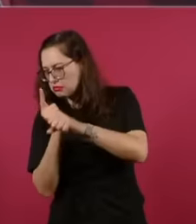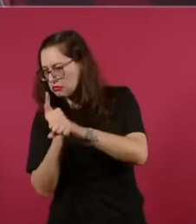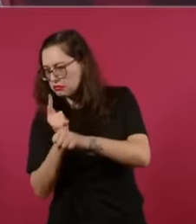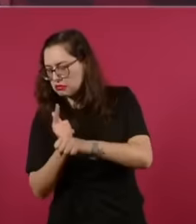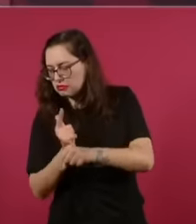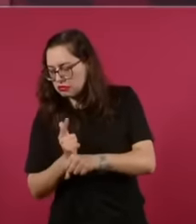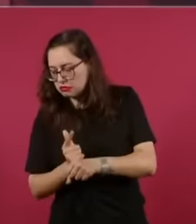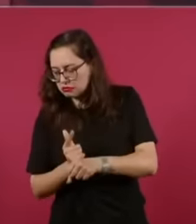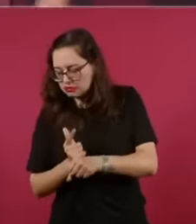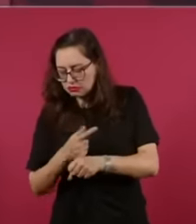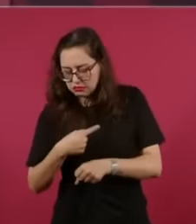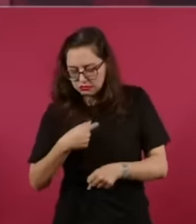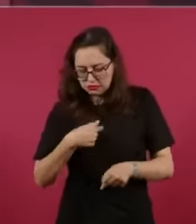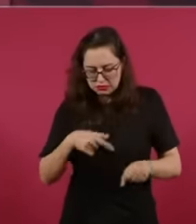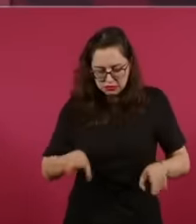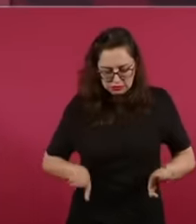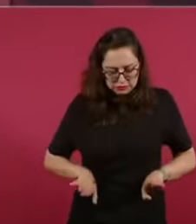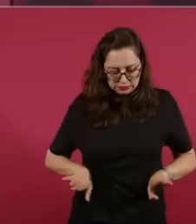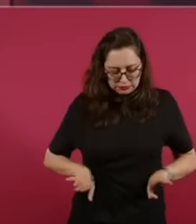¿Y cómo tenemos